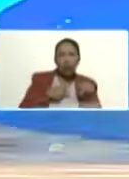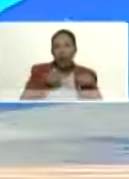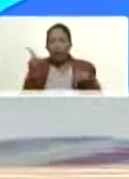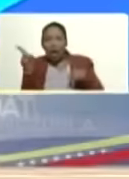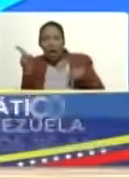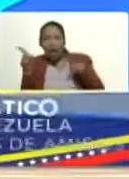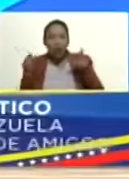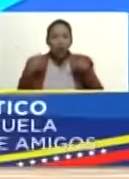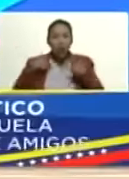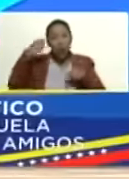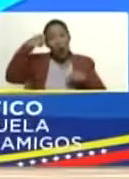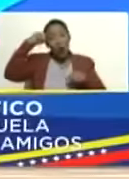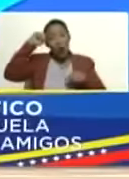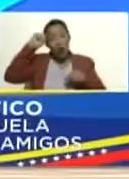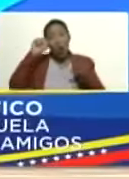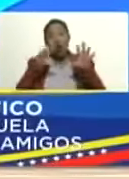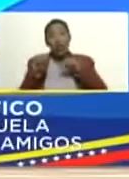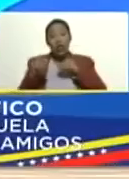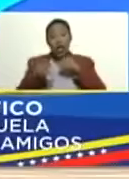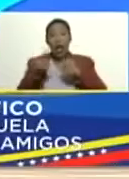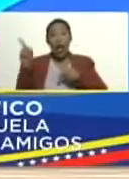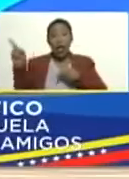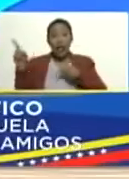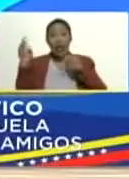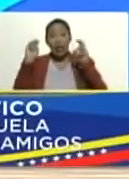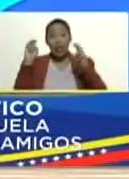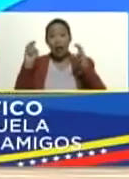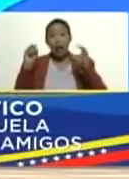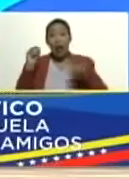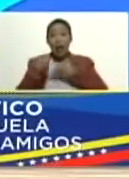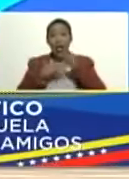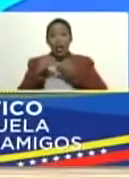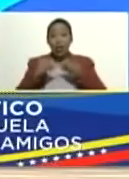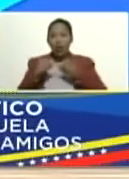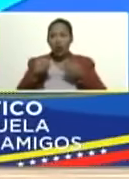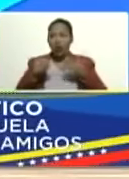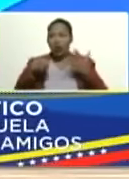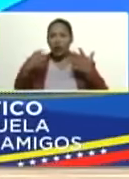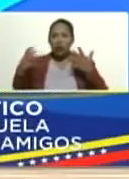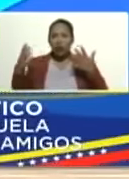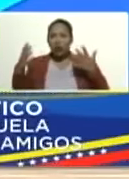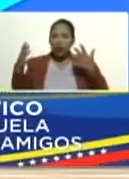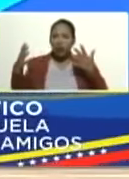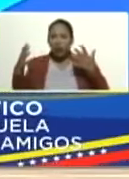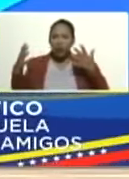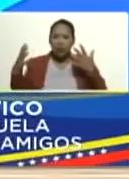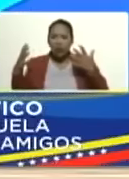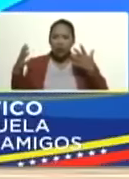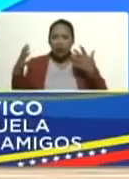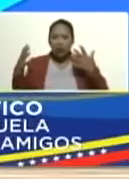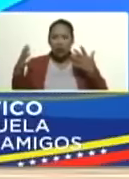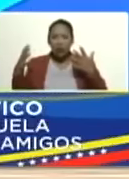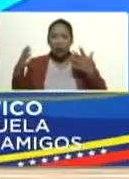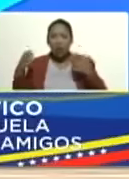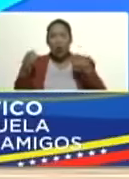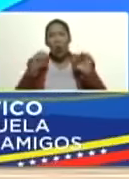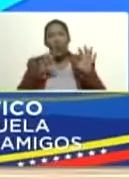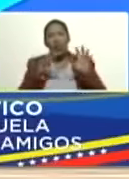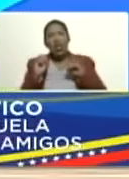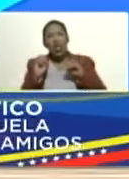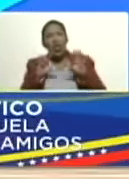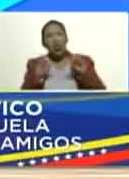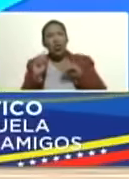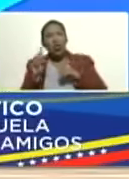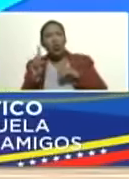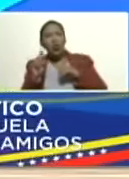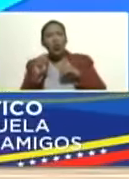los 80 que se calentó el tema. Yo recuerdo mucho ahí los 80, 81 sería, 82, creo que fue 82,